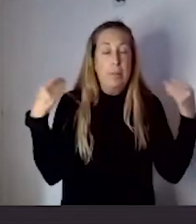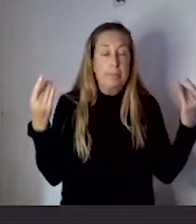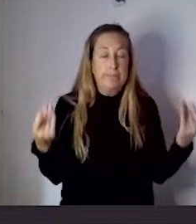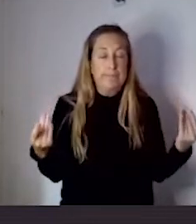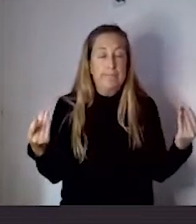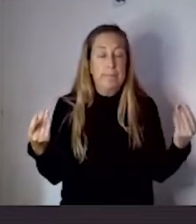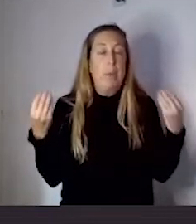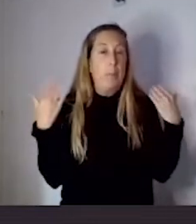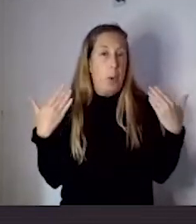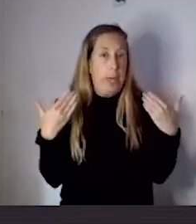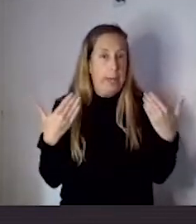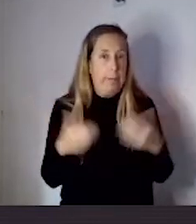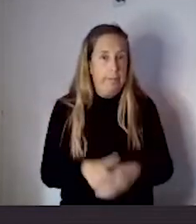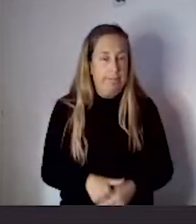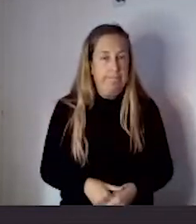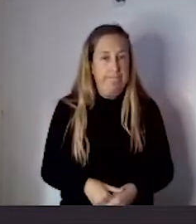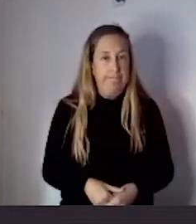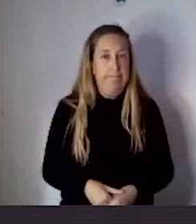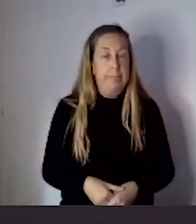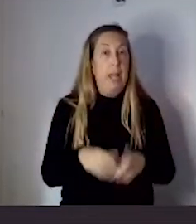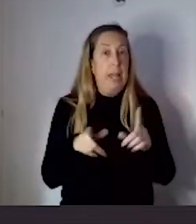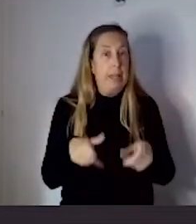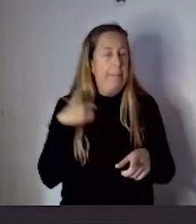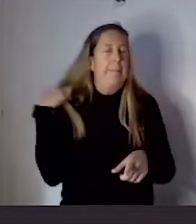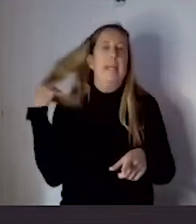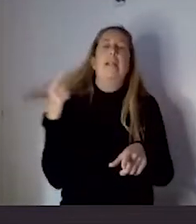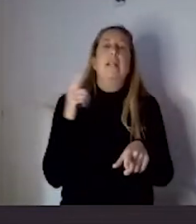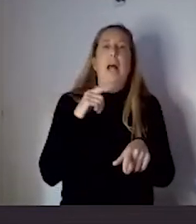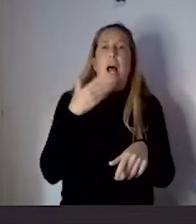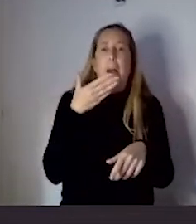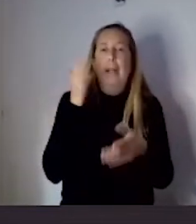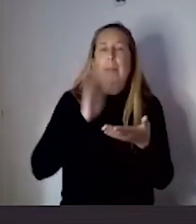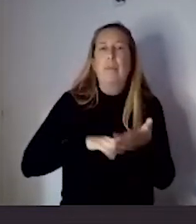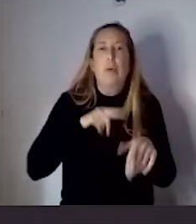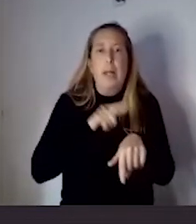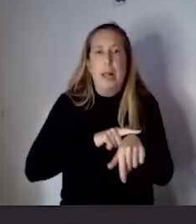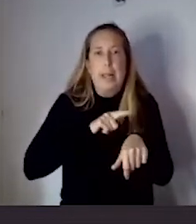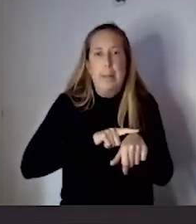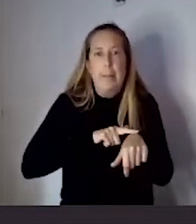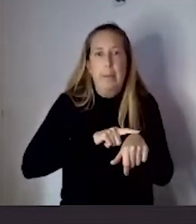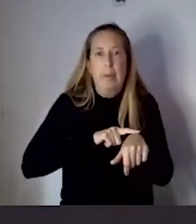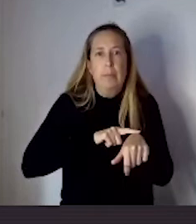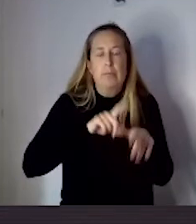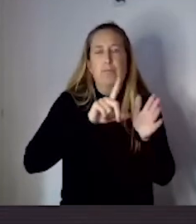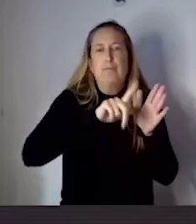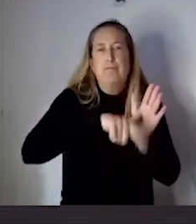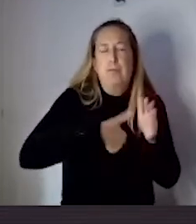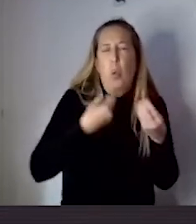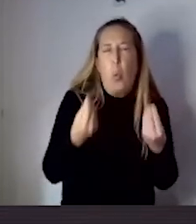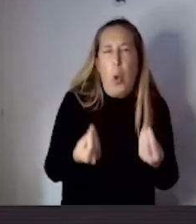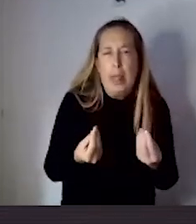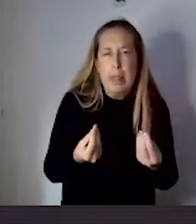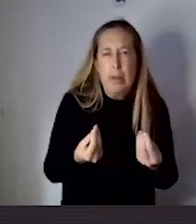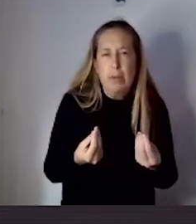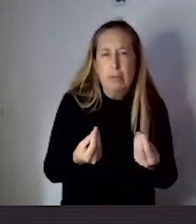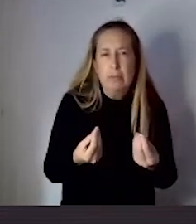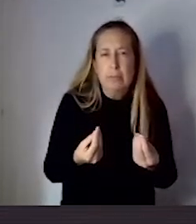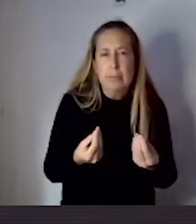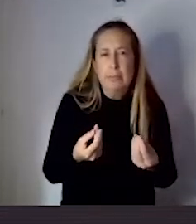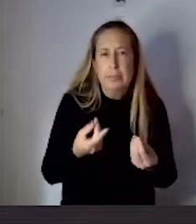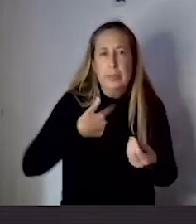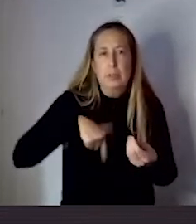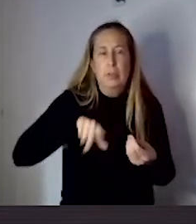estamos hablando de la cantidad de tiempo que usamos estas tecnologías y lo que creemos nosotros mike un es encontrar